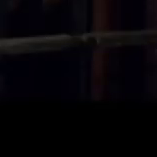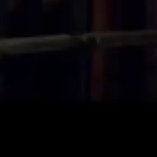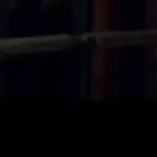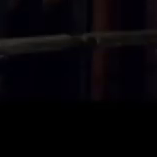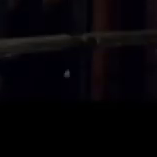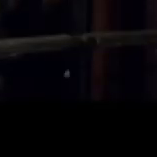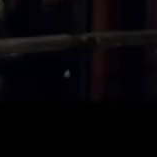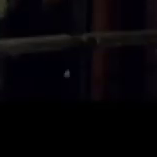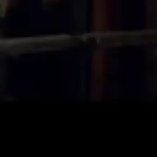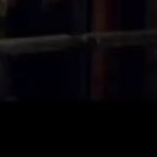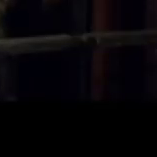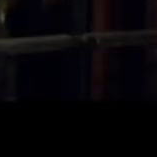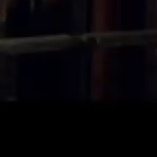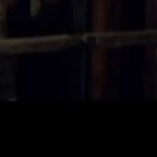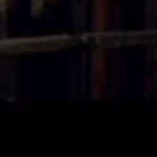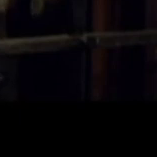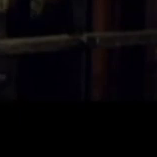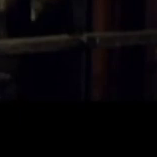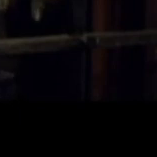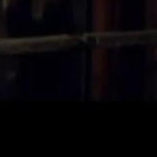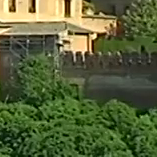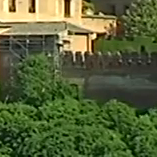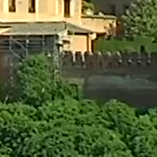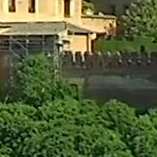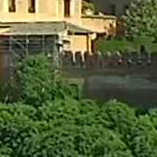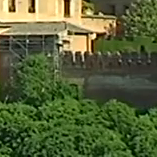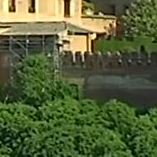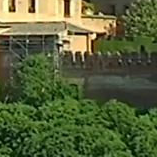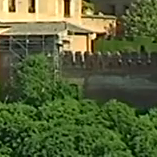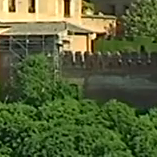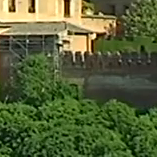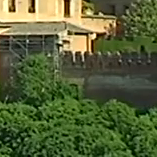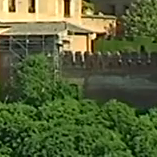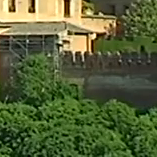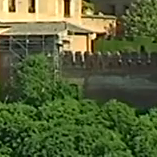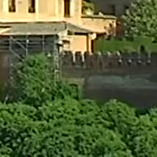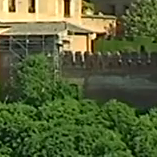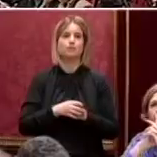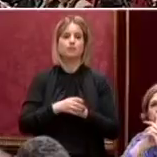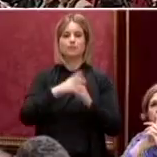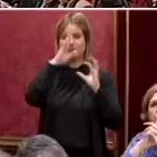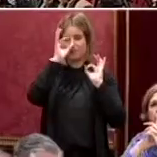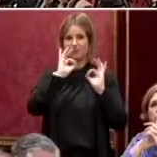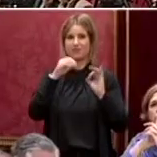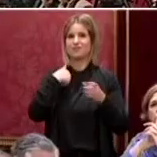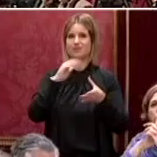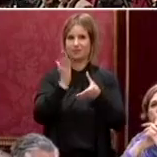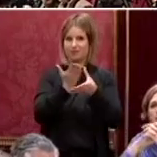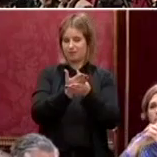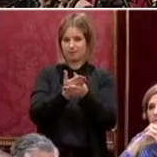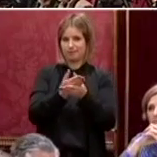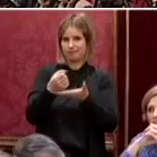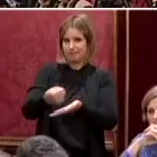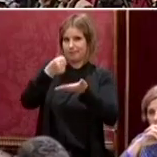3.327.000 euros aproximadamente comprometidos para los presupuestos de 2024-2025. Este es un expediente heredado